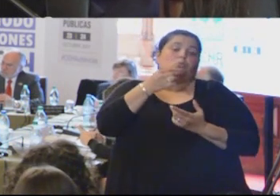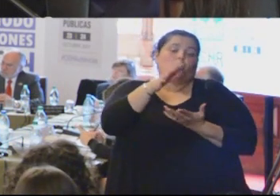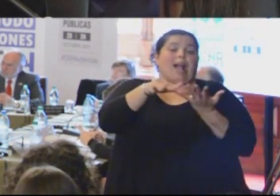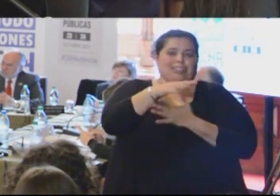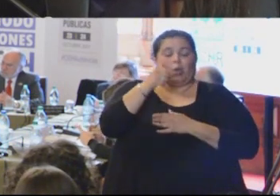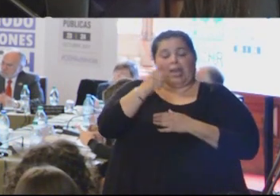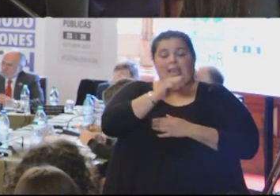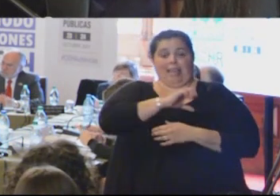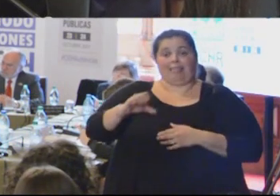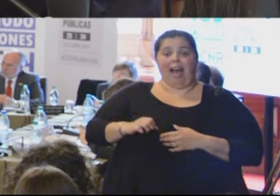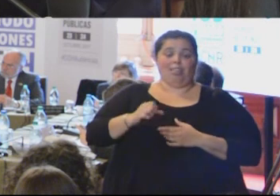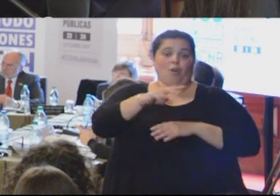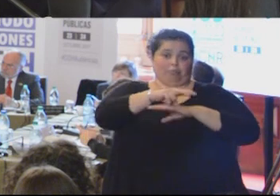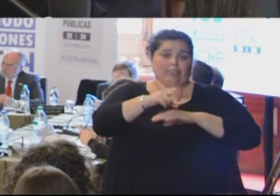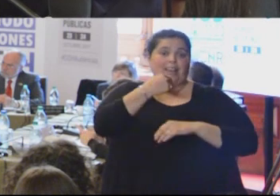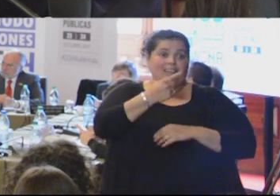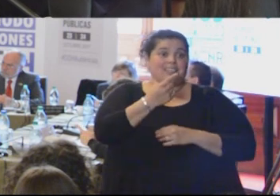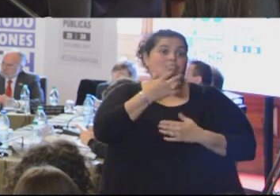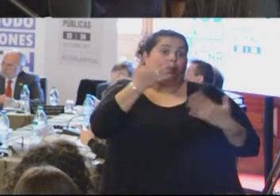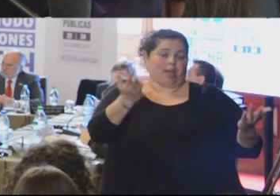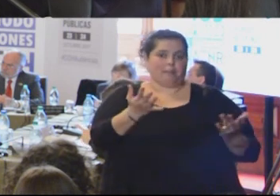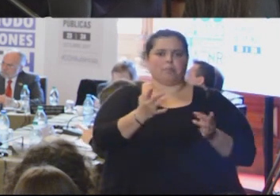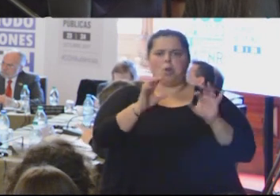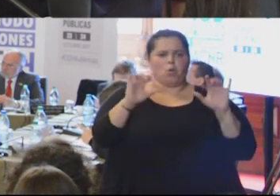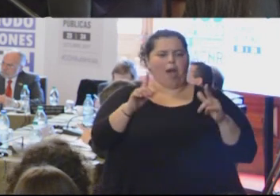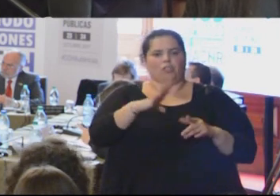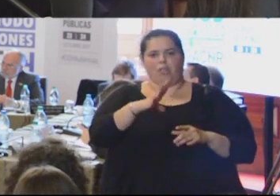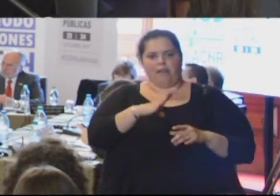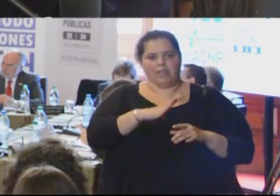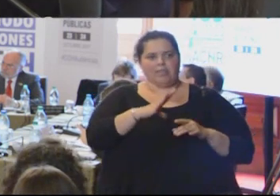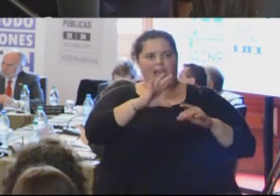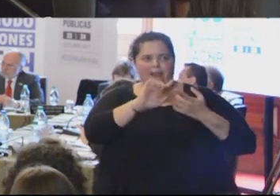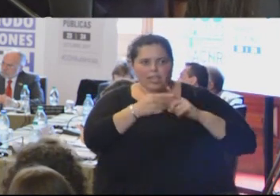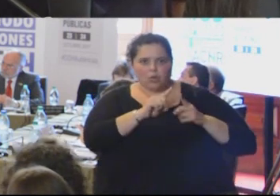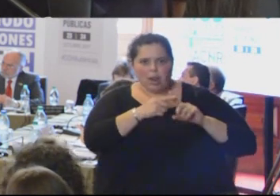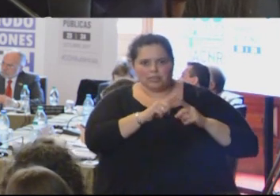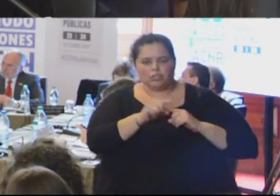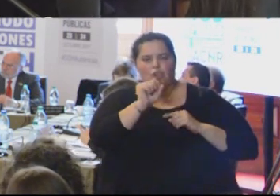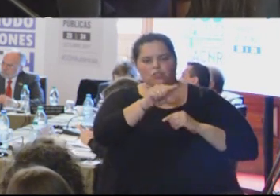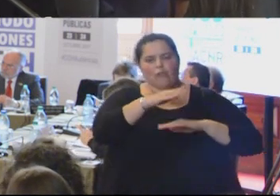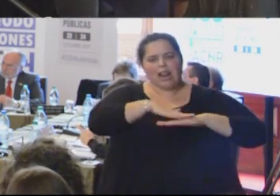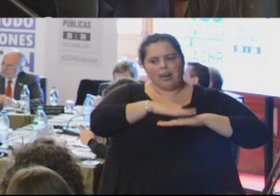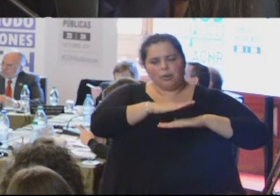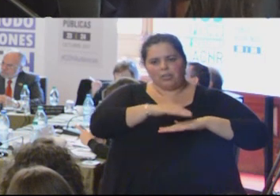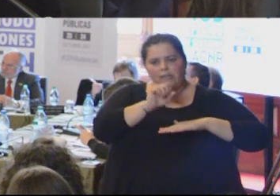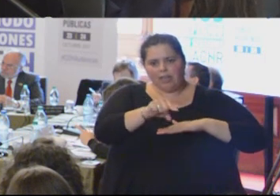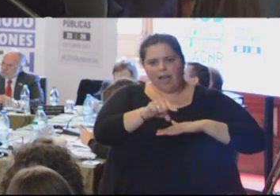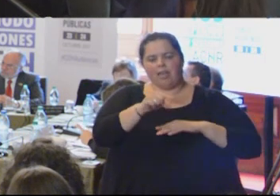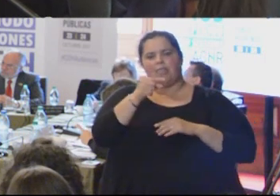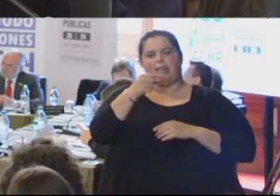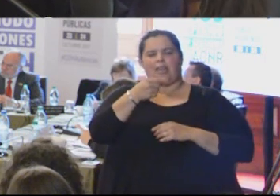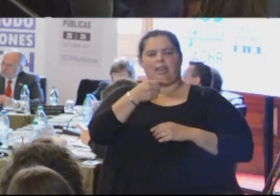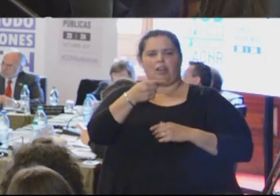no ha tenido la voluntad política de vincular a los generales responsables de las ejecuciones judiciales este es un caso que